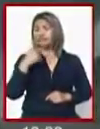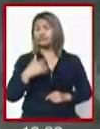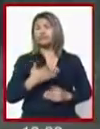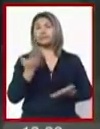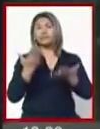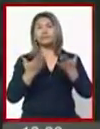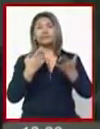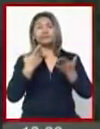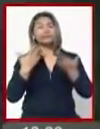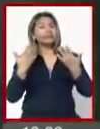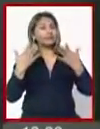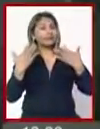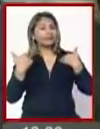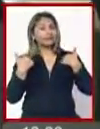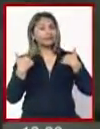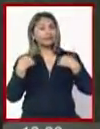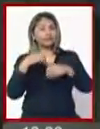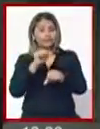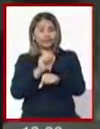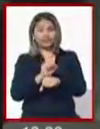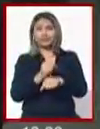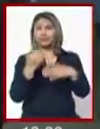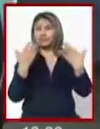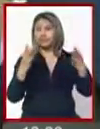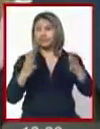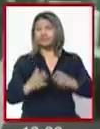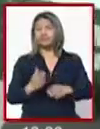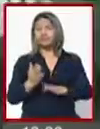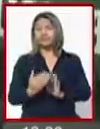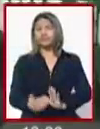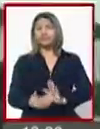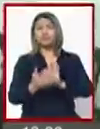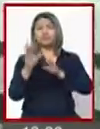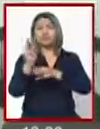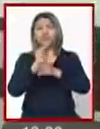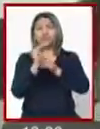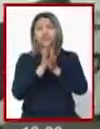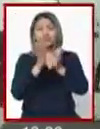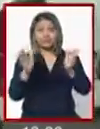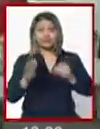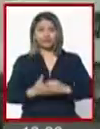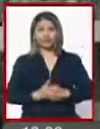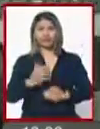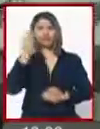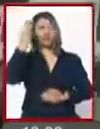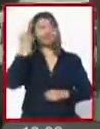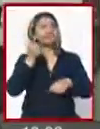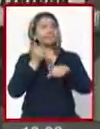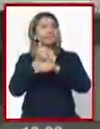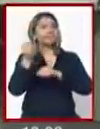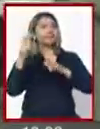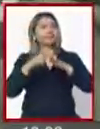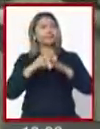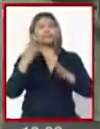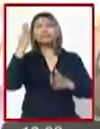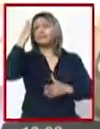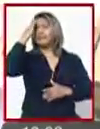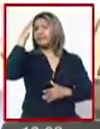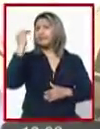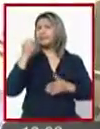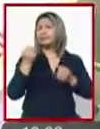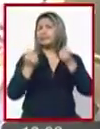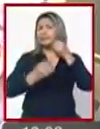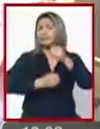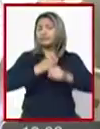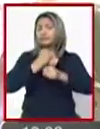el supuesto autor ya se encuentra también aprehendido y está siendo puesto a conocimiento del Ministerio Público. Está por delito de violación, considerando la